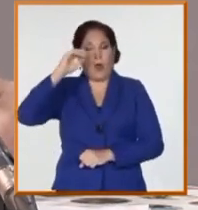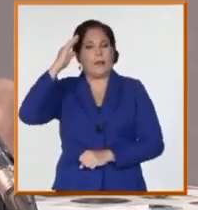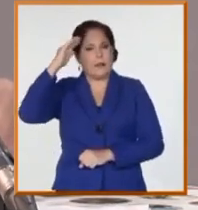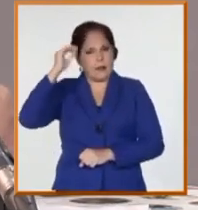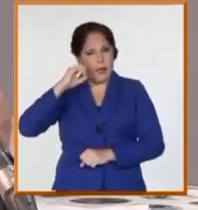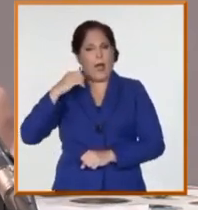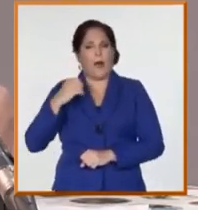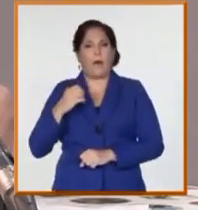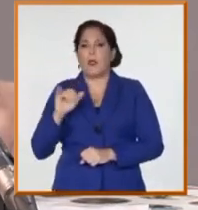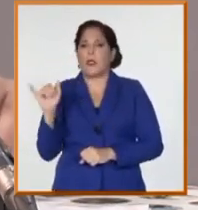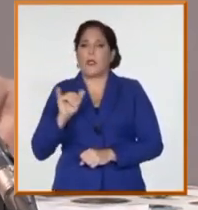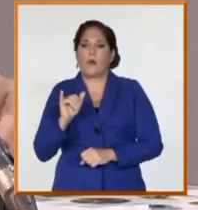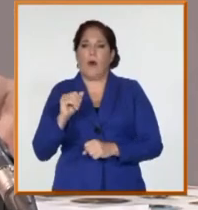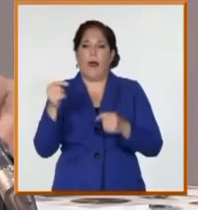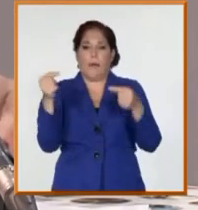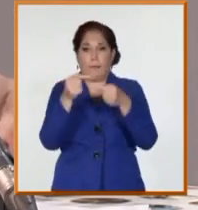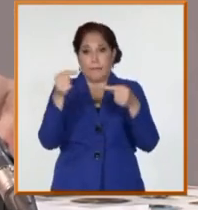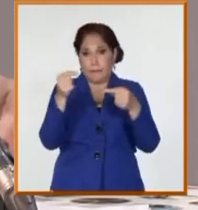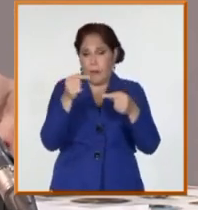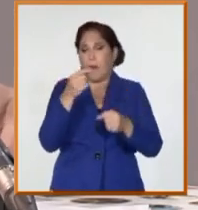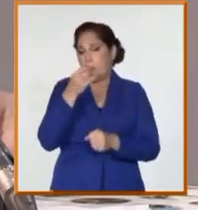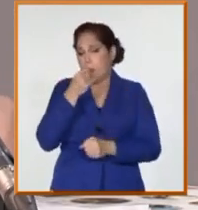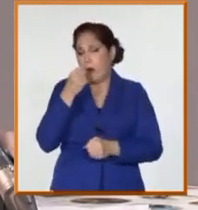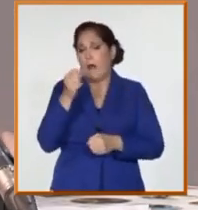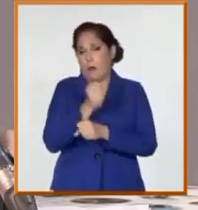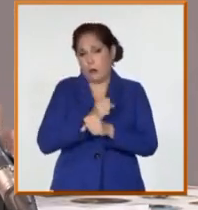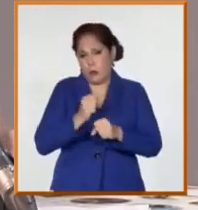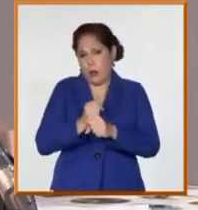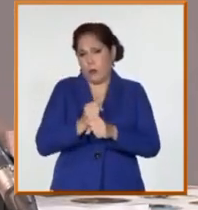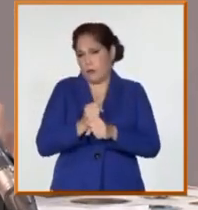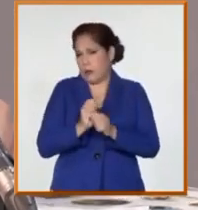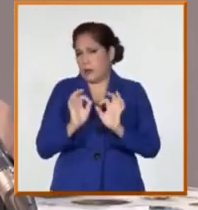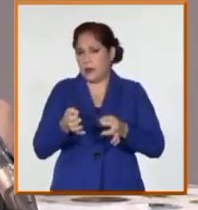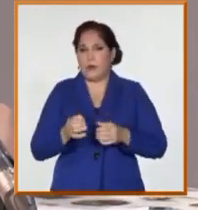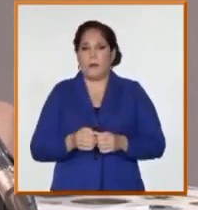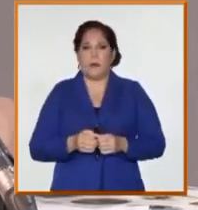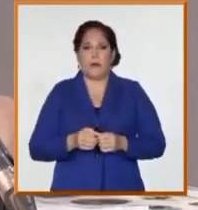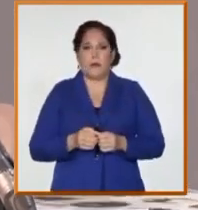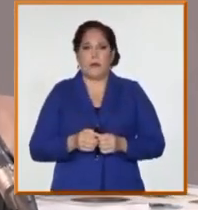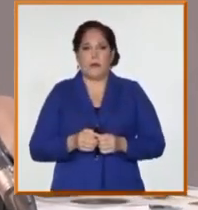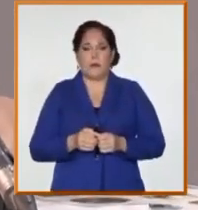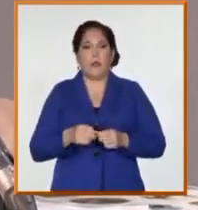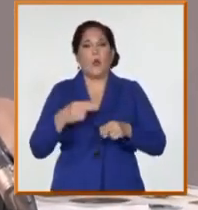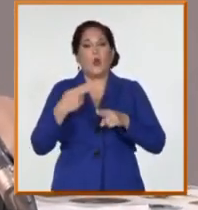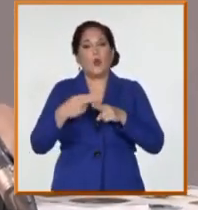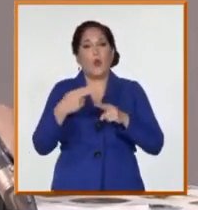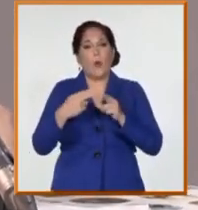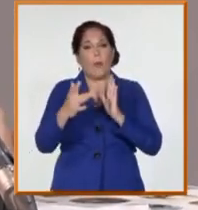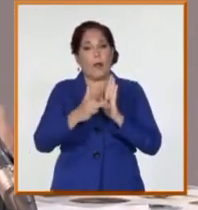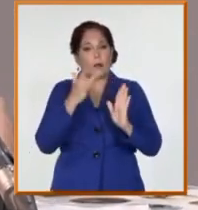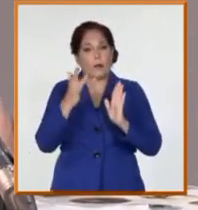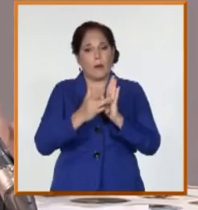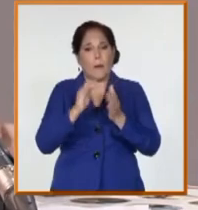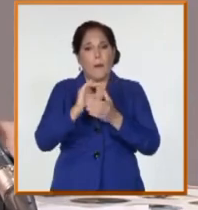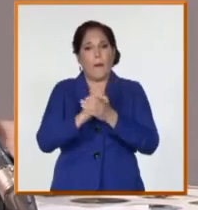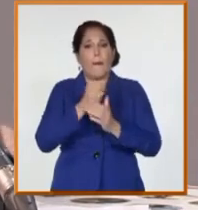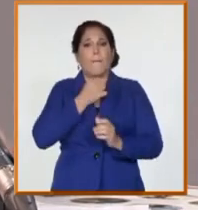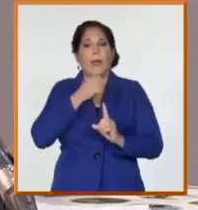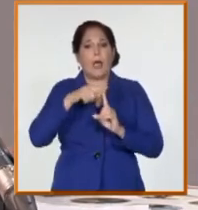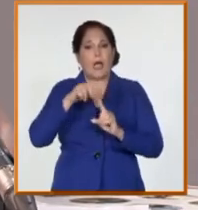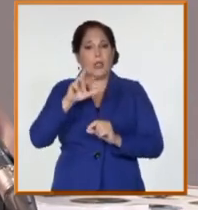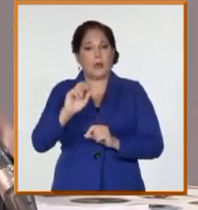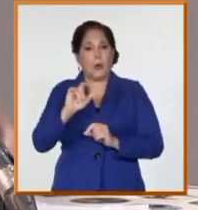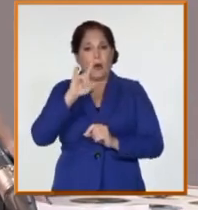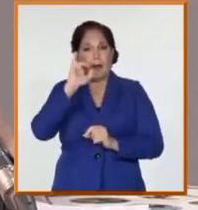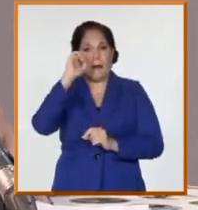nosotros utilizamos habitualmente metro en línea con banco Metropolitano desde ahí